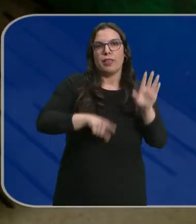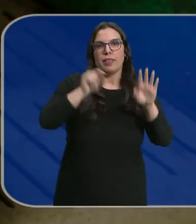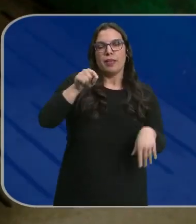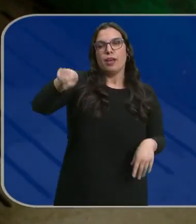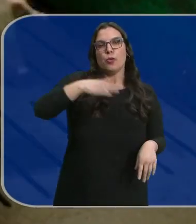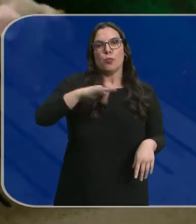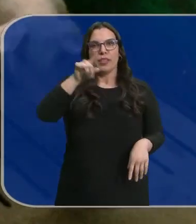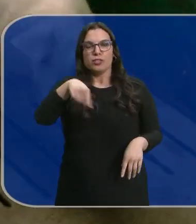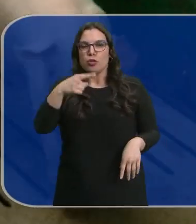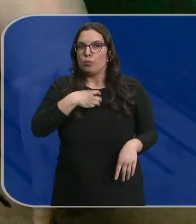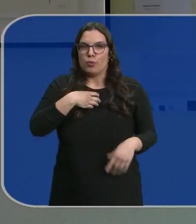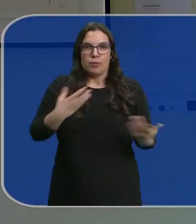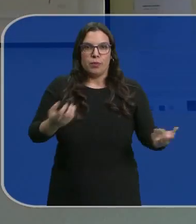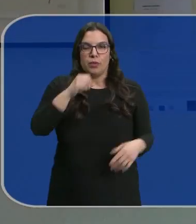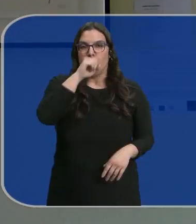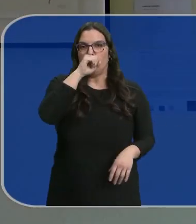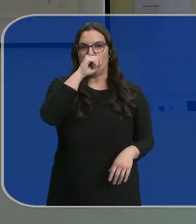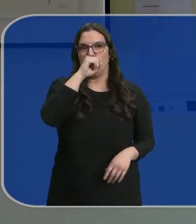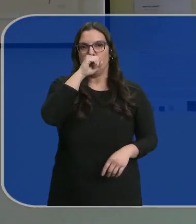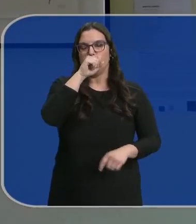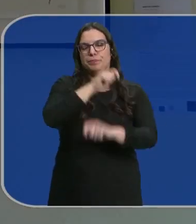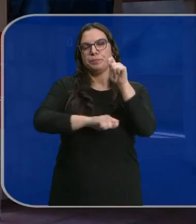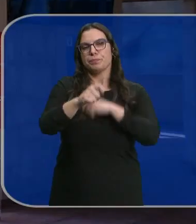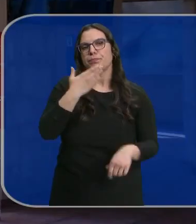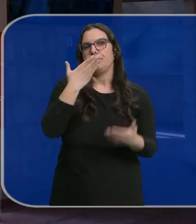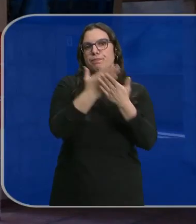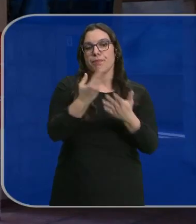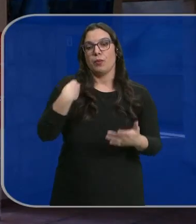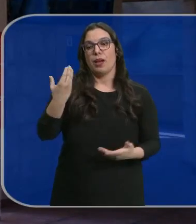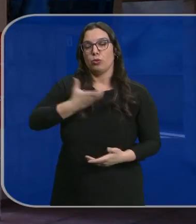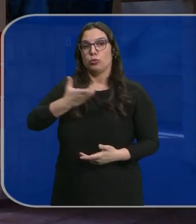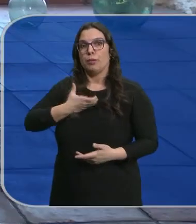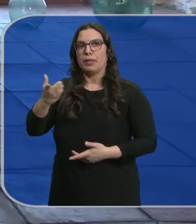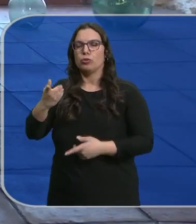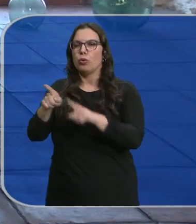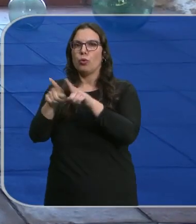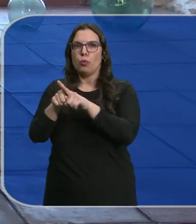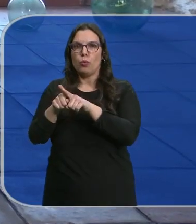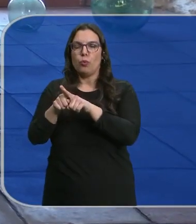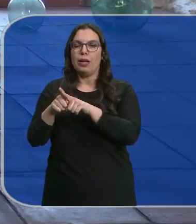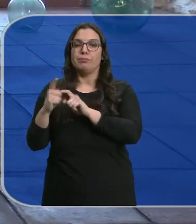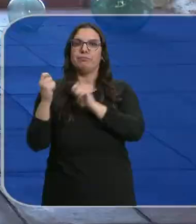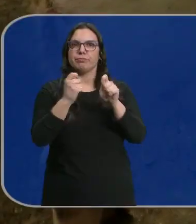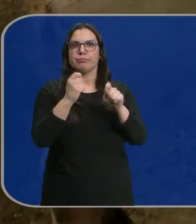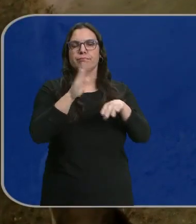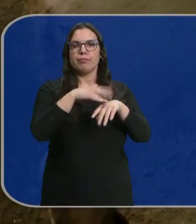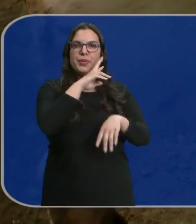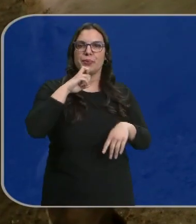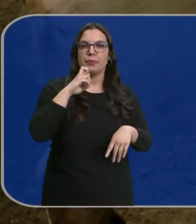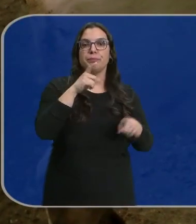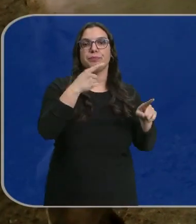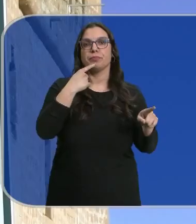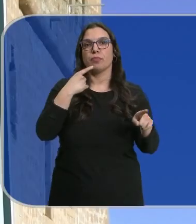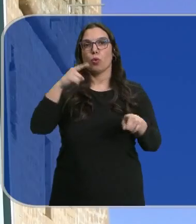ellos pueden invertir o no pueden invertir. La asociación pide diálogo al ayuntamiento para mantener su proyecto y este aboga porque cultura y